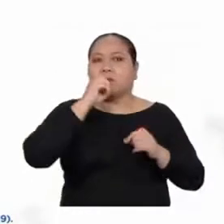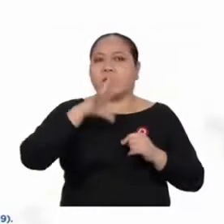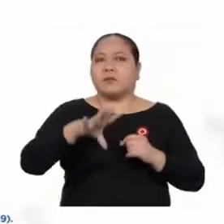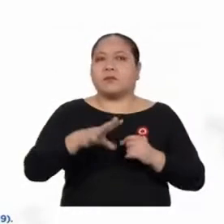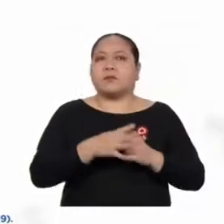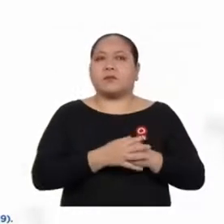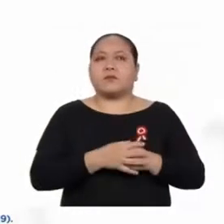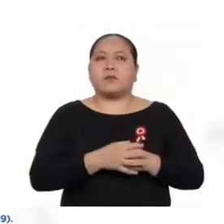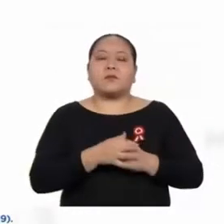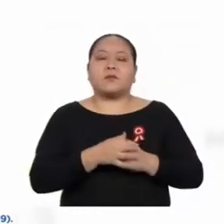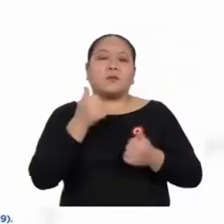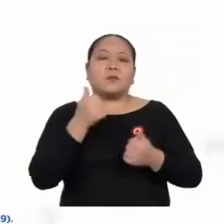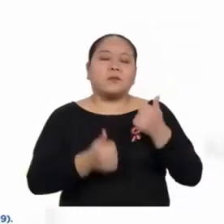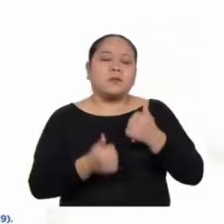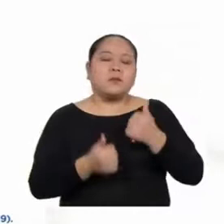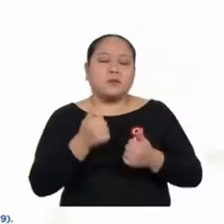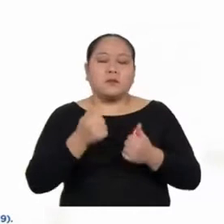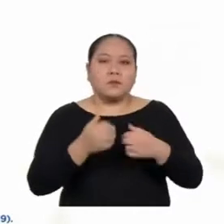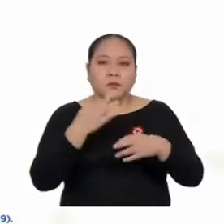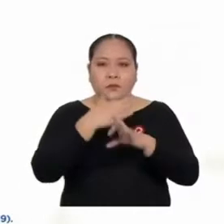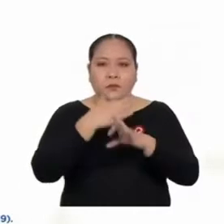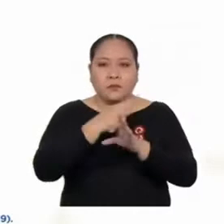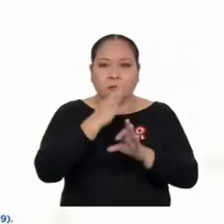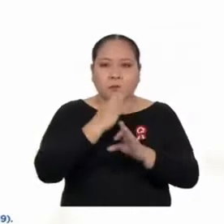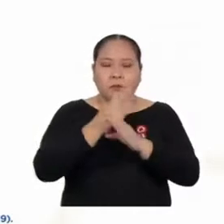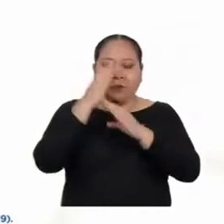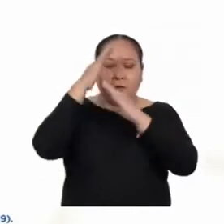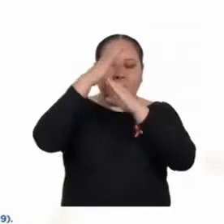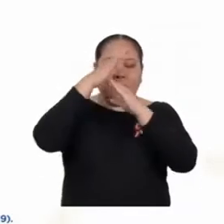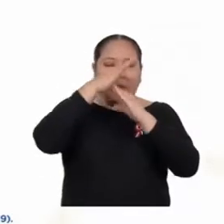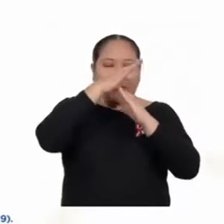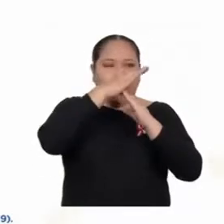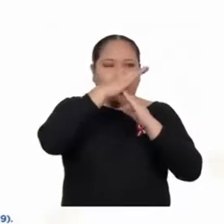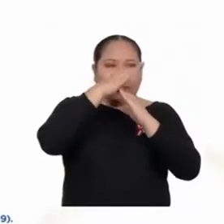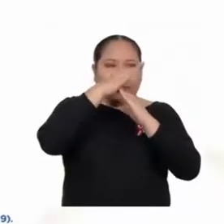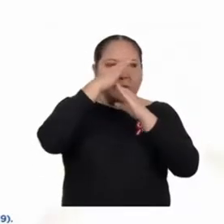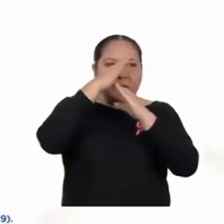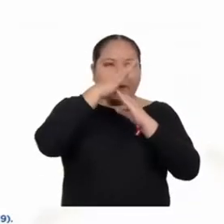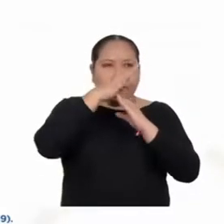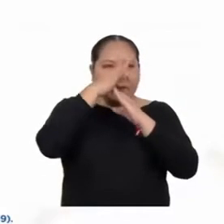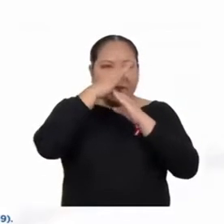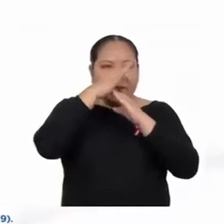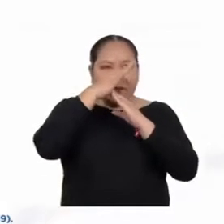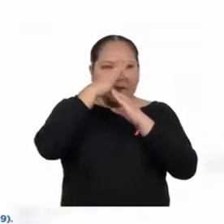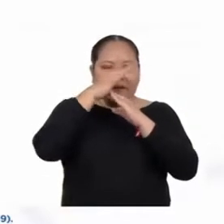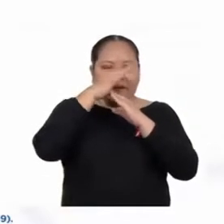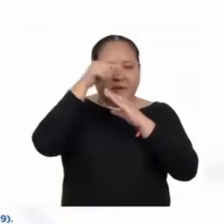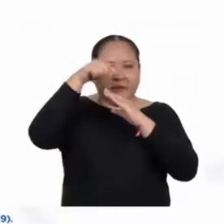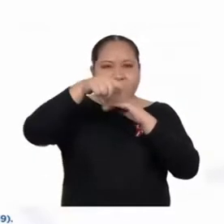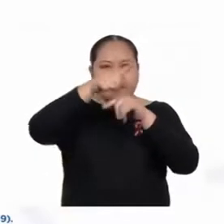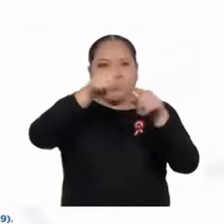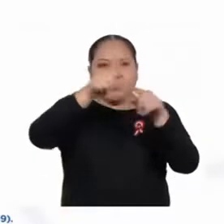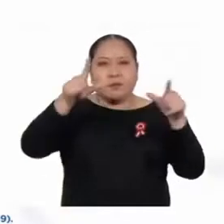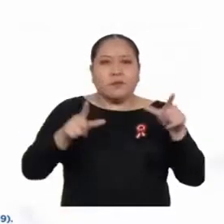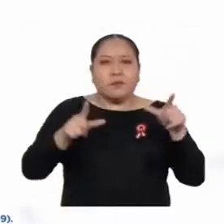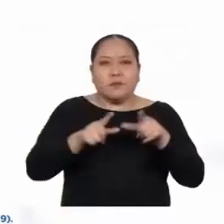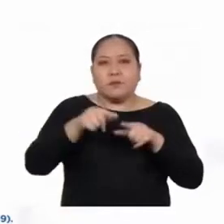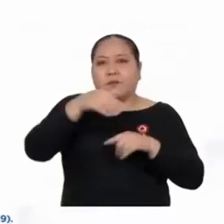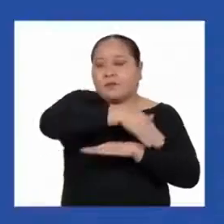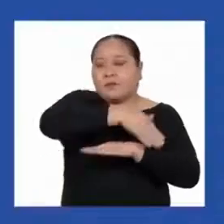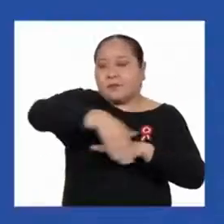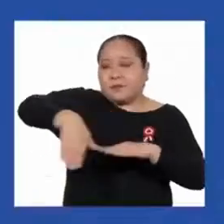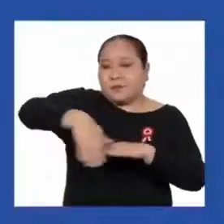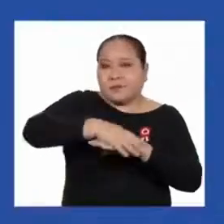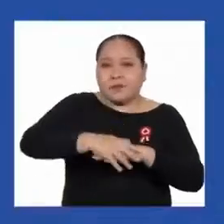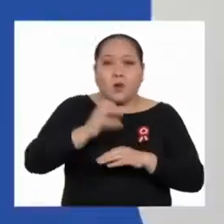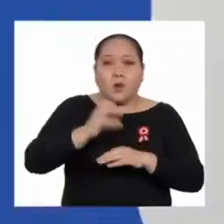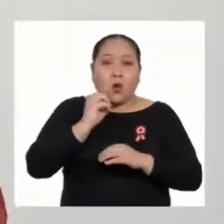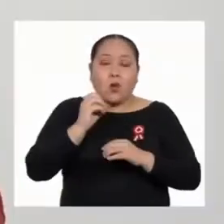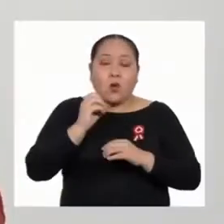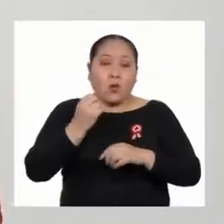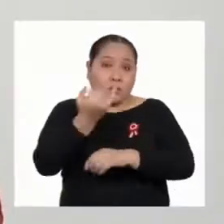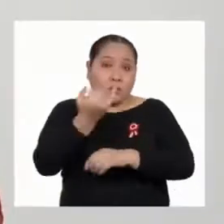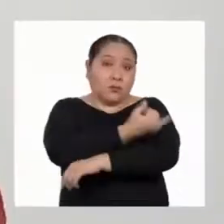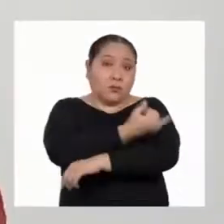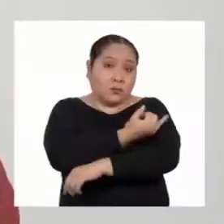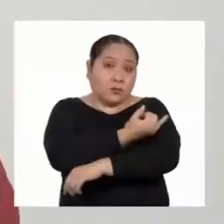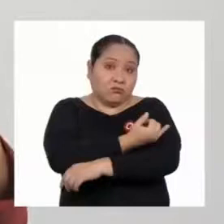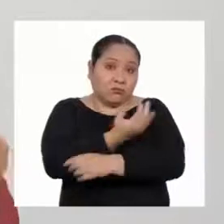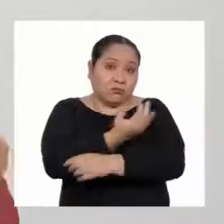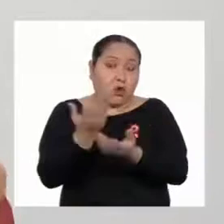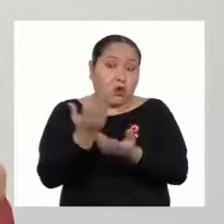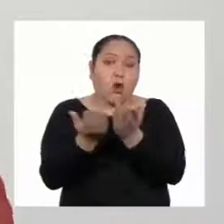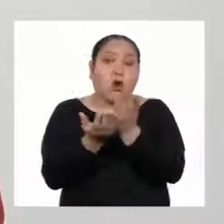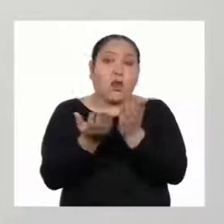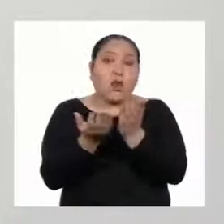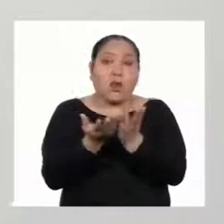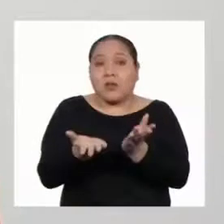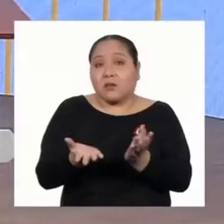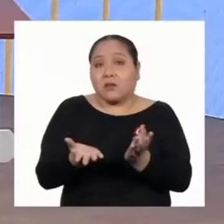de discriminación, tanto en espacios públicos como en instituciones educativas. Entonces, ¿cuál